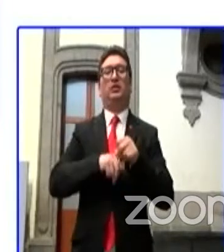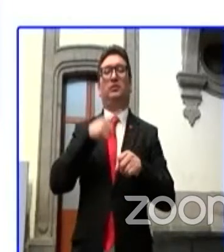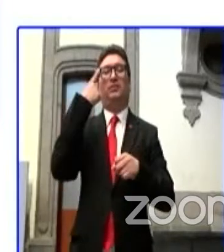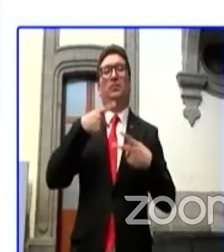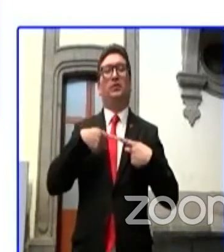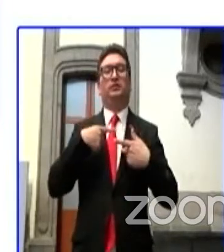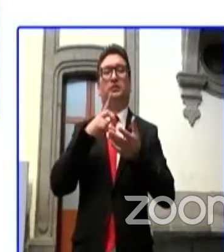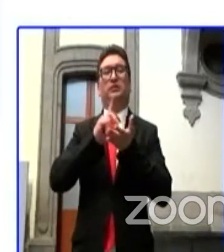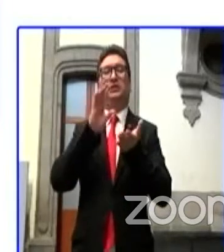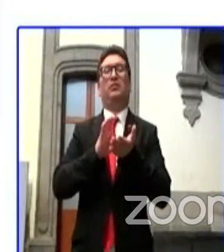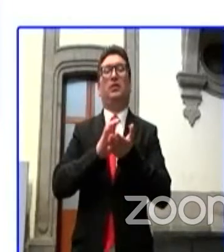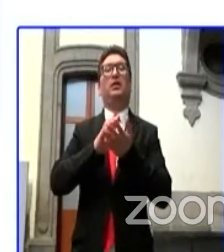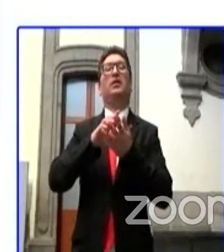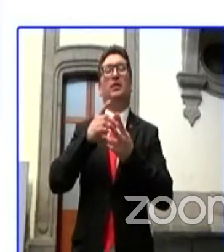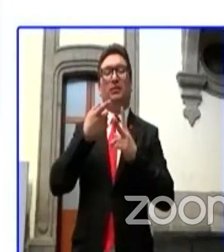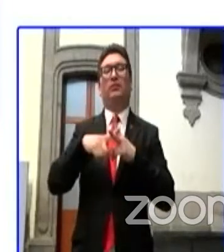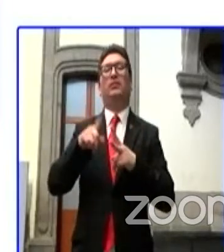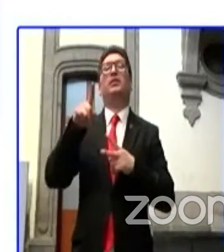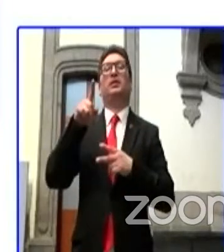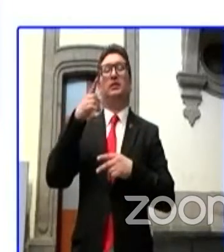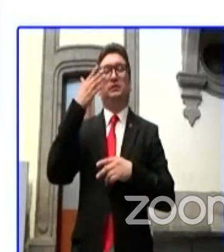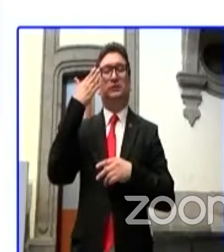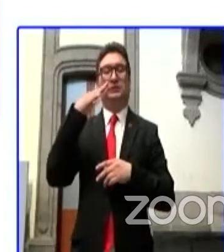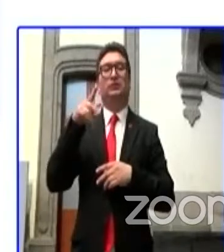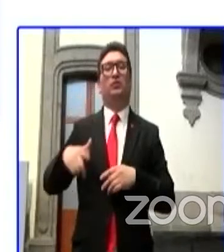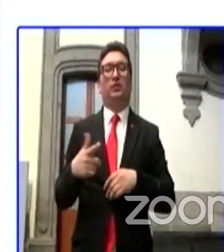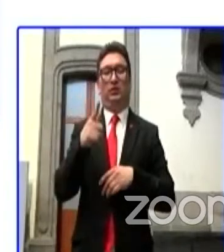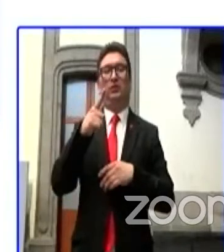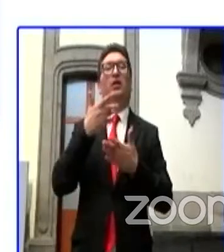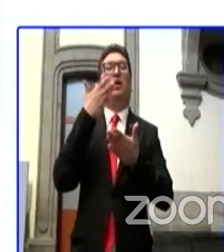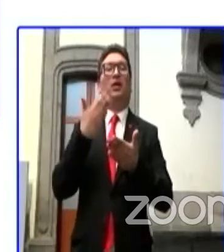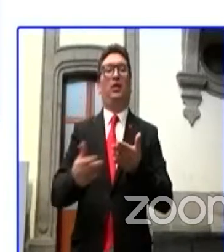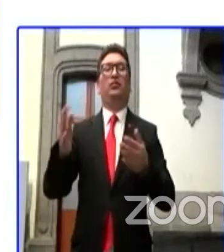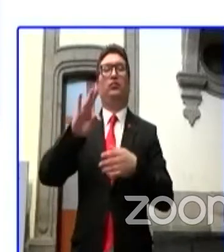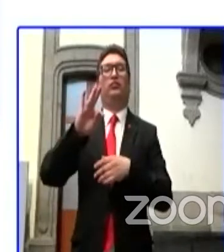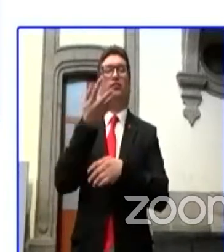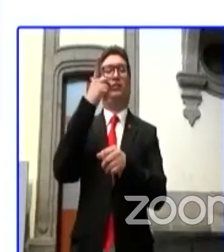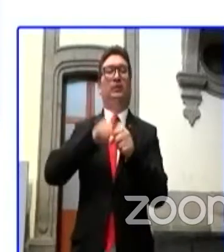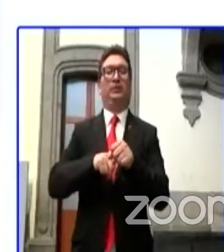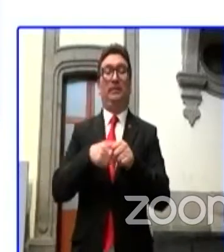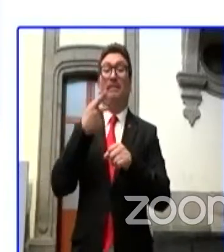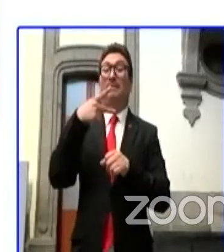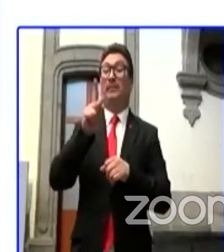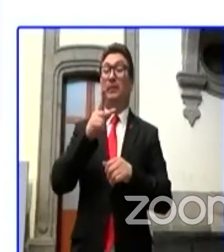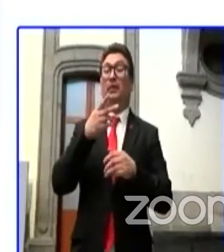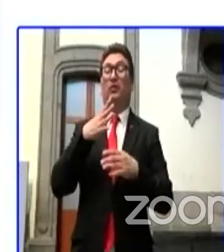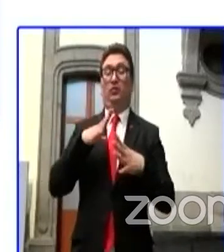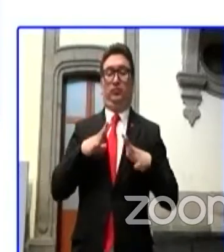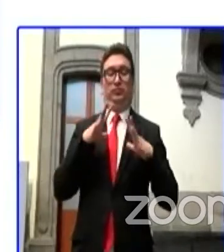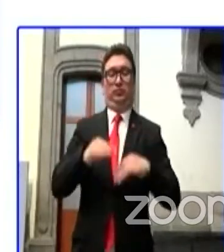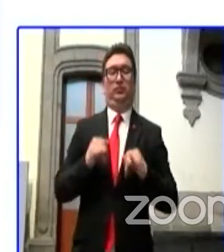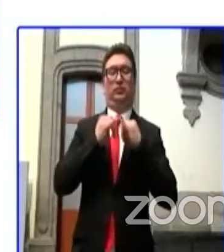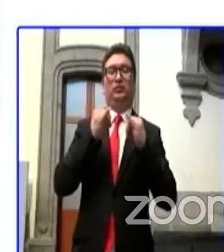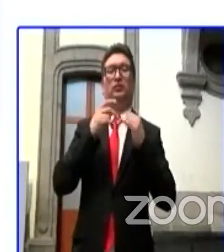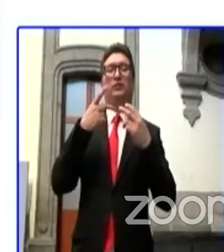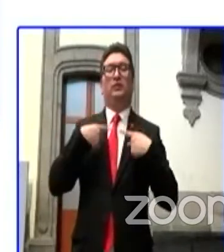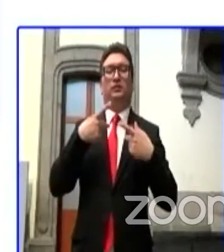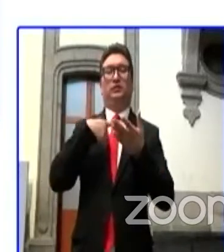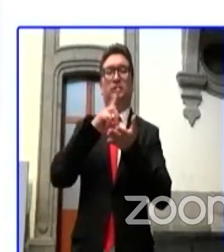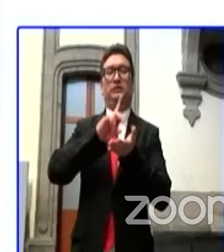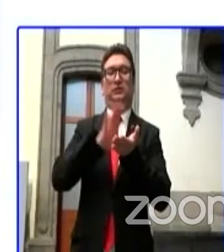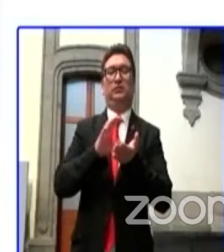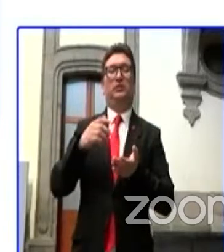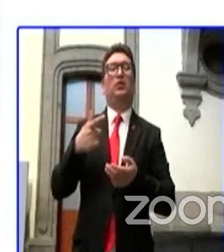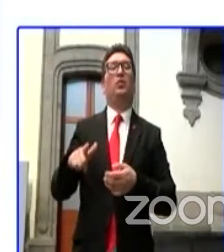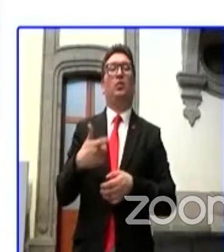en Guanajuato. Hoy es un programa federal, o sea, ya había trabajo. Pero desde la creación del Instituto Guanajuatense para las Personas con Discapacidad